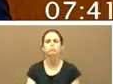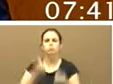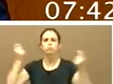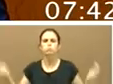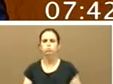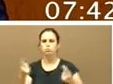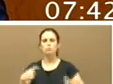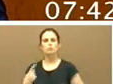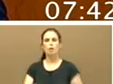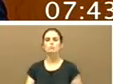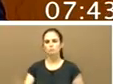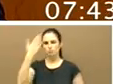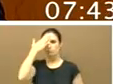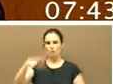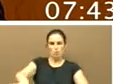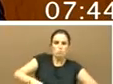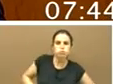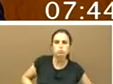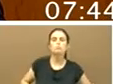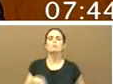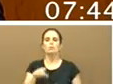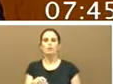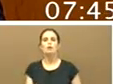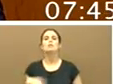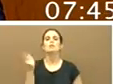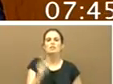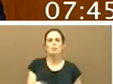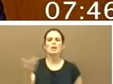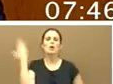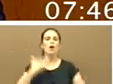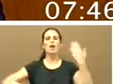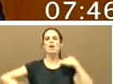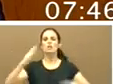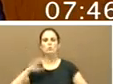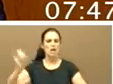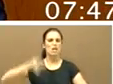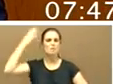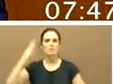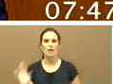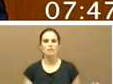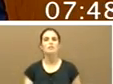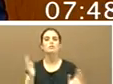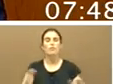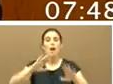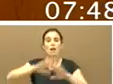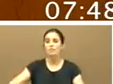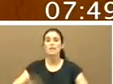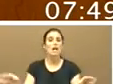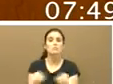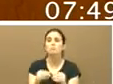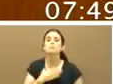burdas de soberanía, con historias y con pantomimas inventadas. En definitiva, señorías, lo que pretenden